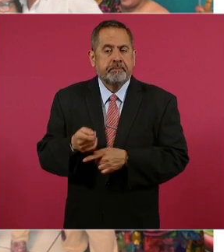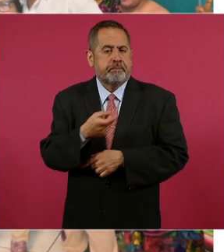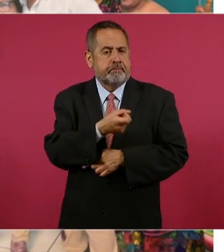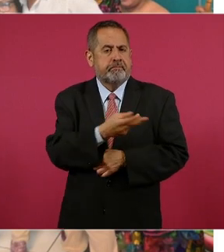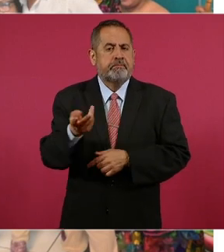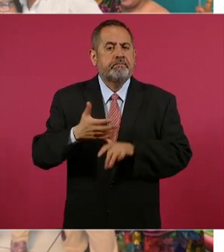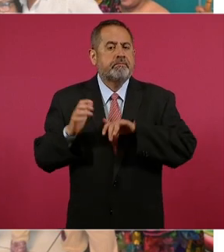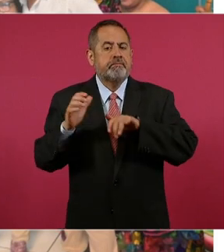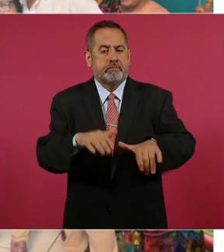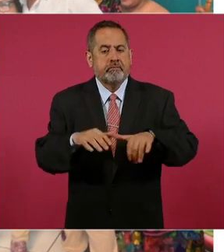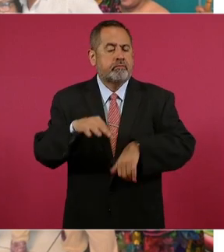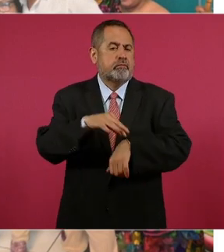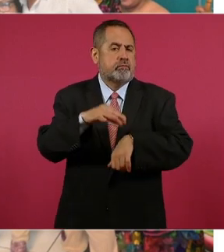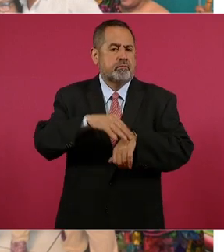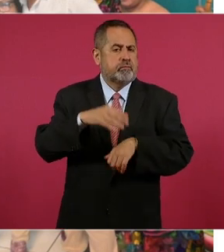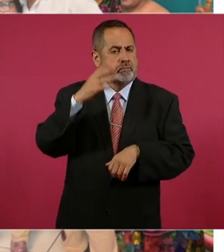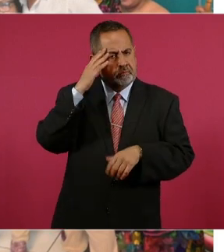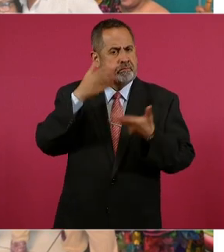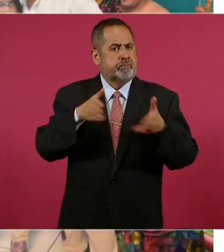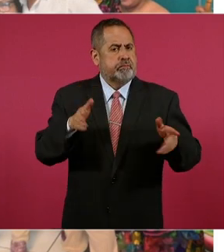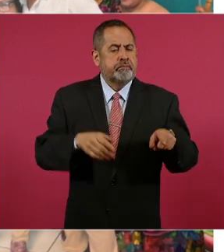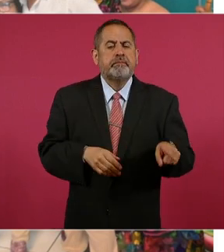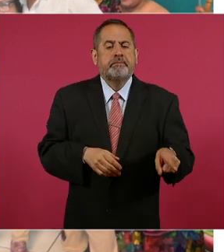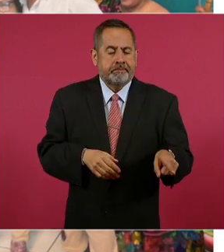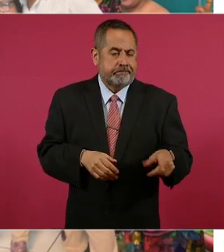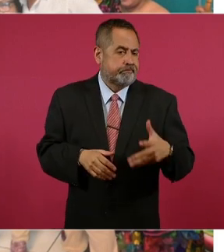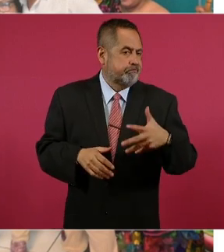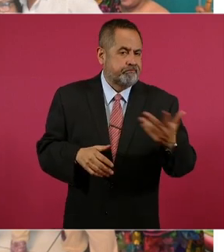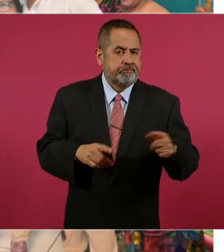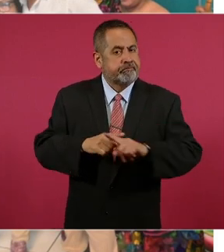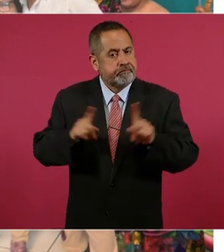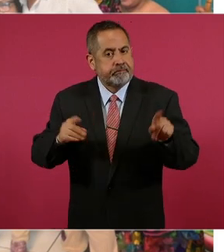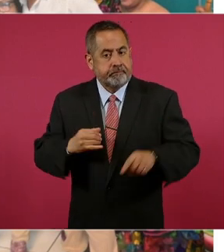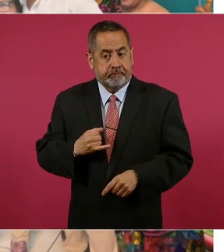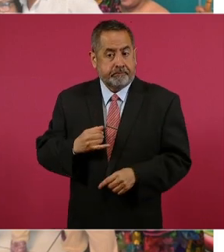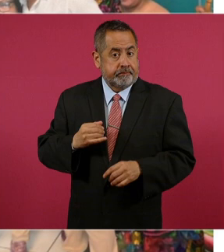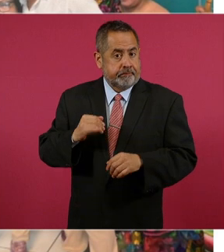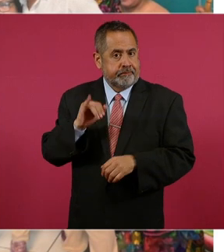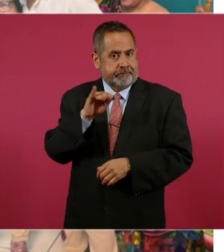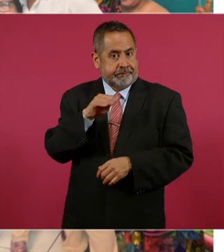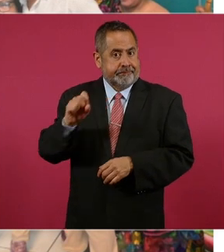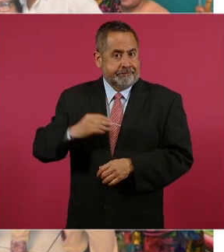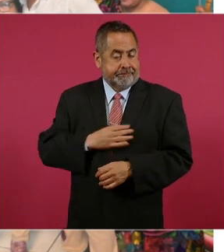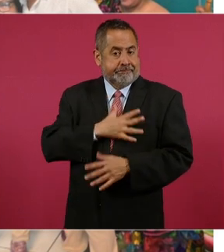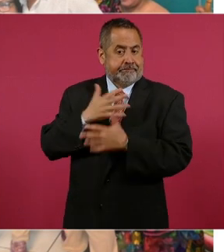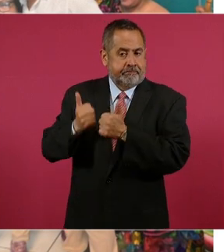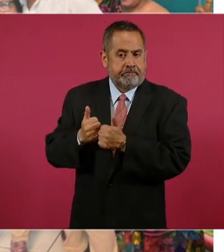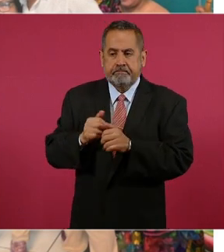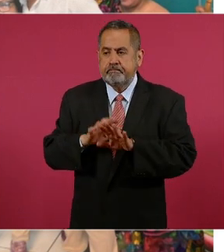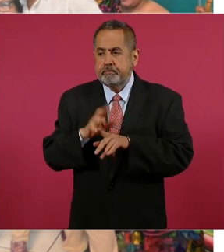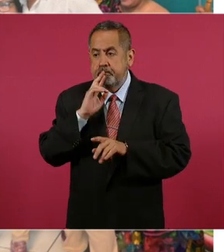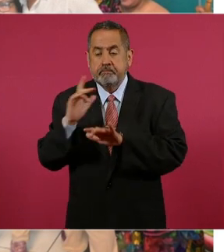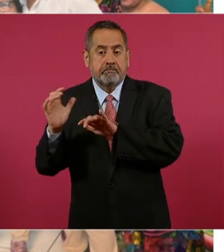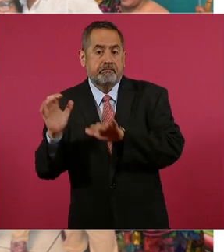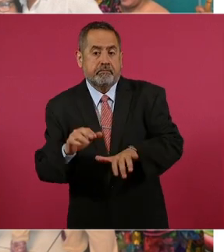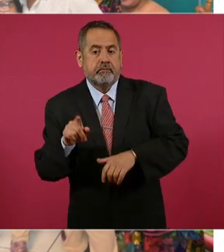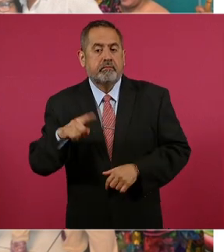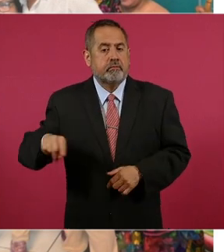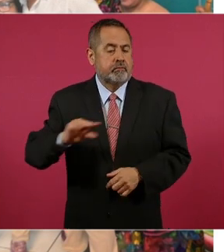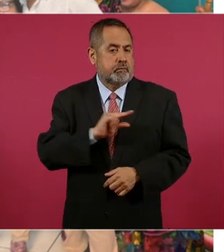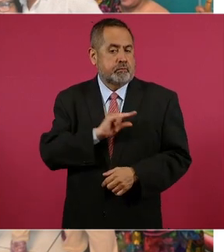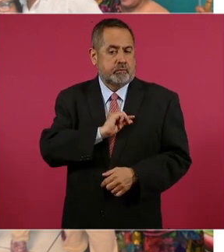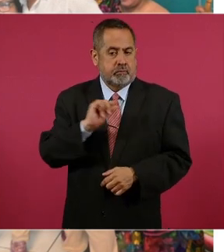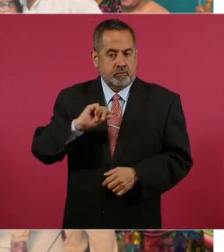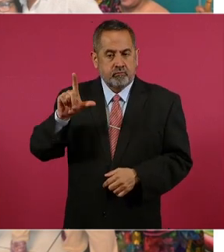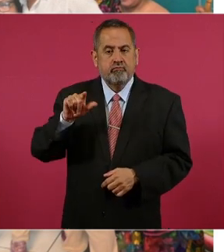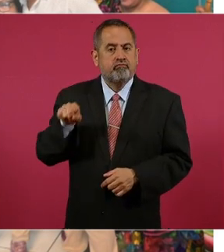las unidades y centros de salud. La intención de IMSS-Bienestar es empezar a tener en el primer nivel especialistas,